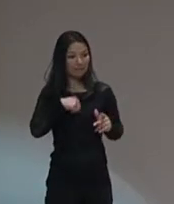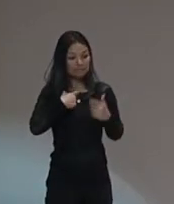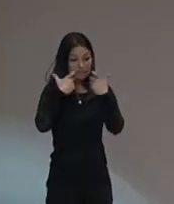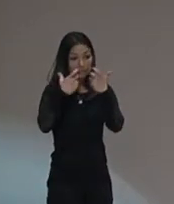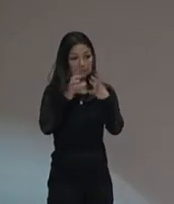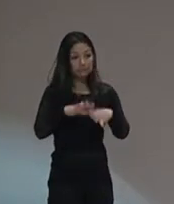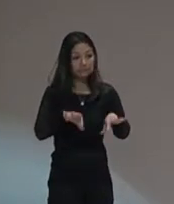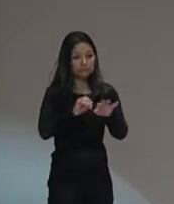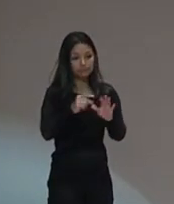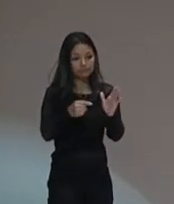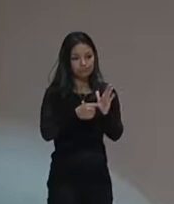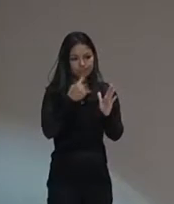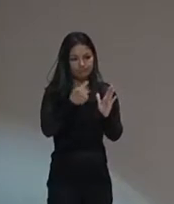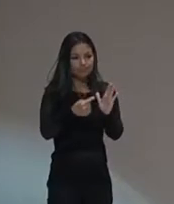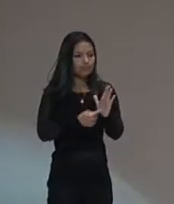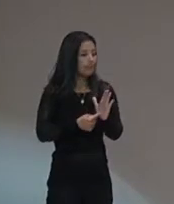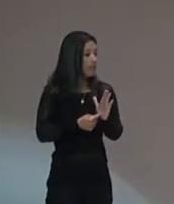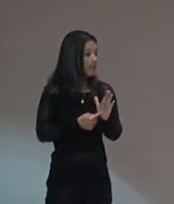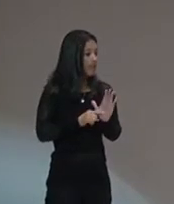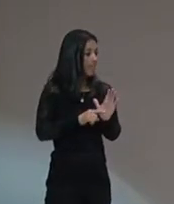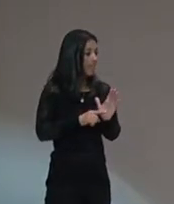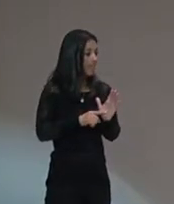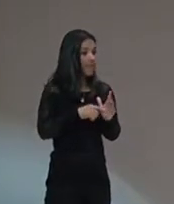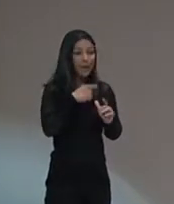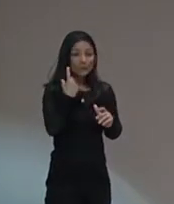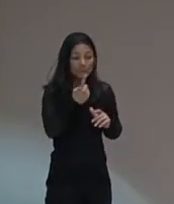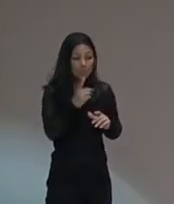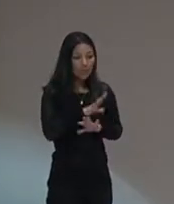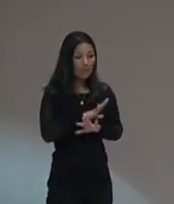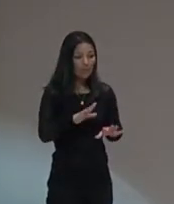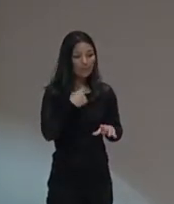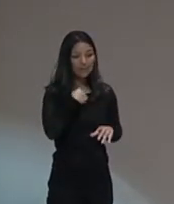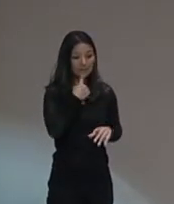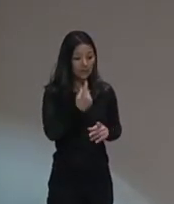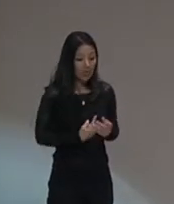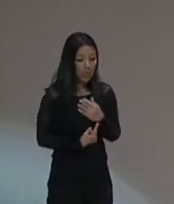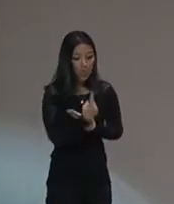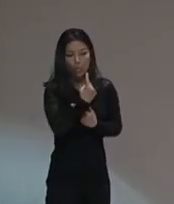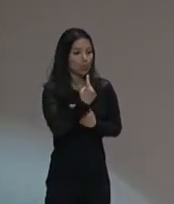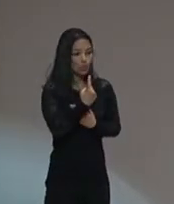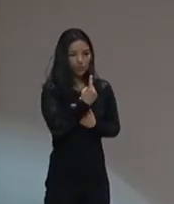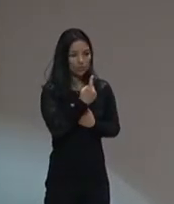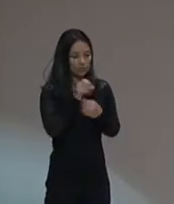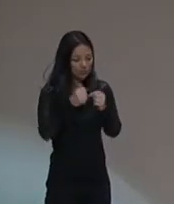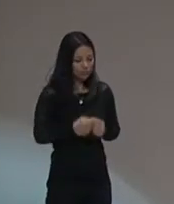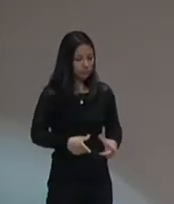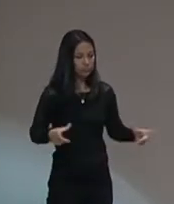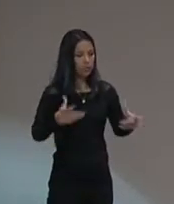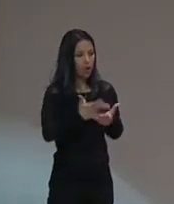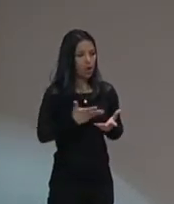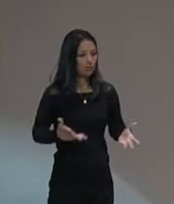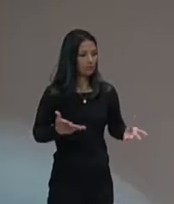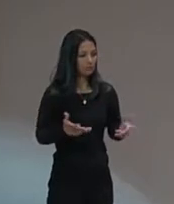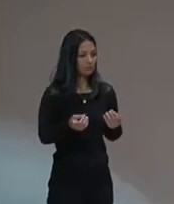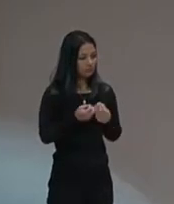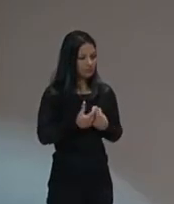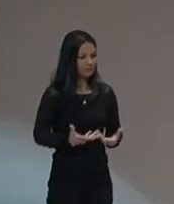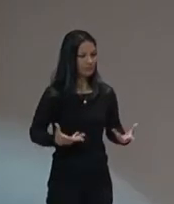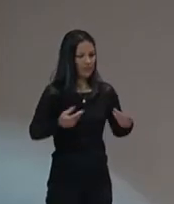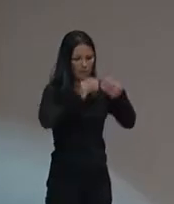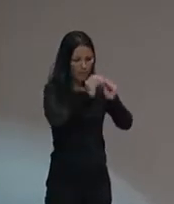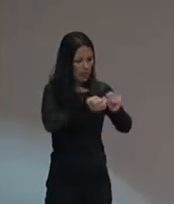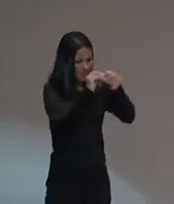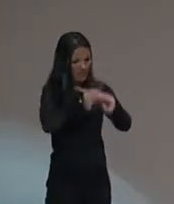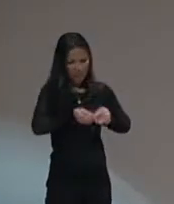recalcar, sino sobre todo en la pluralidad de lo pequeño, en las múltiples